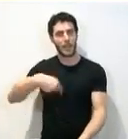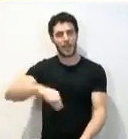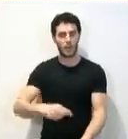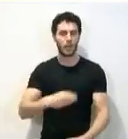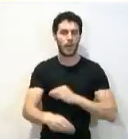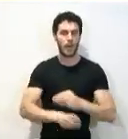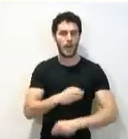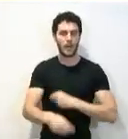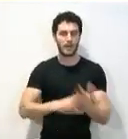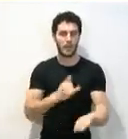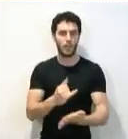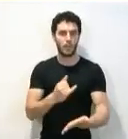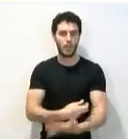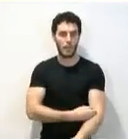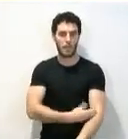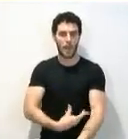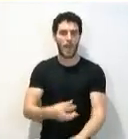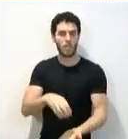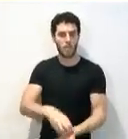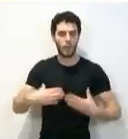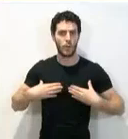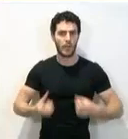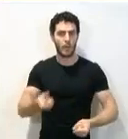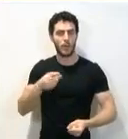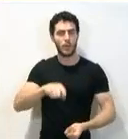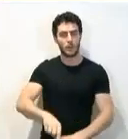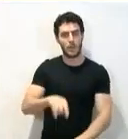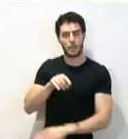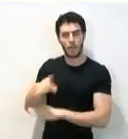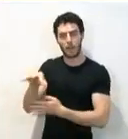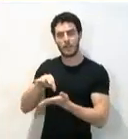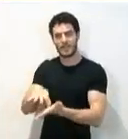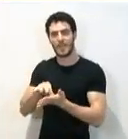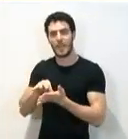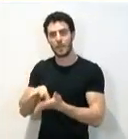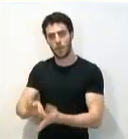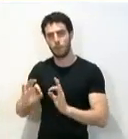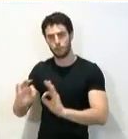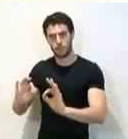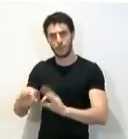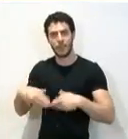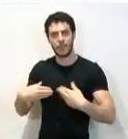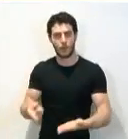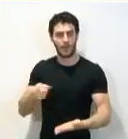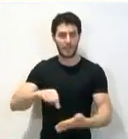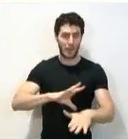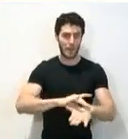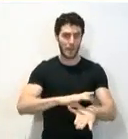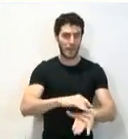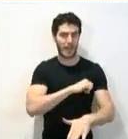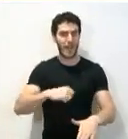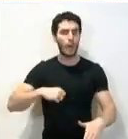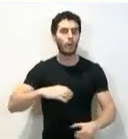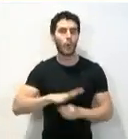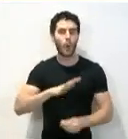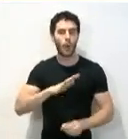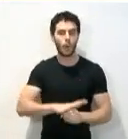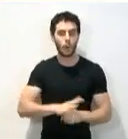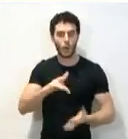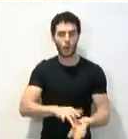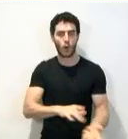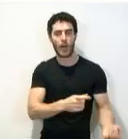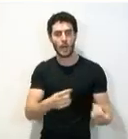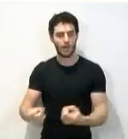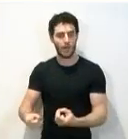de la muestra en los centros de salud y se remiten al servicio, así como de los pacientes autocoagulados cuando necesiten